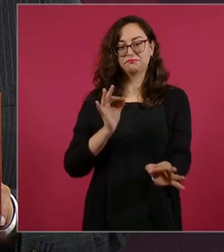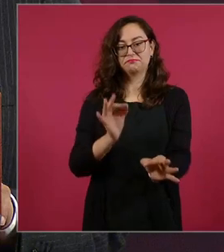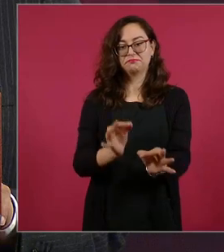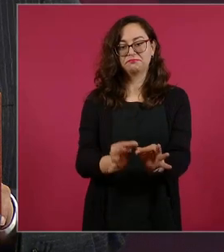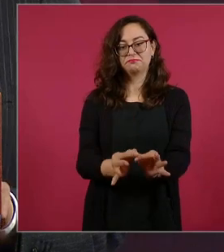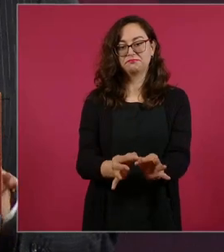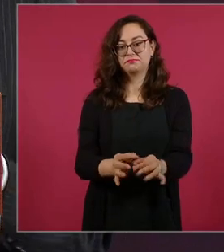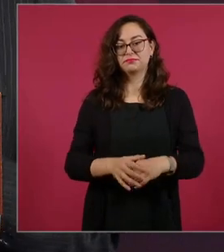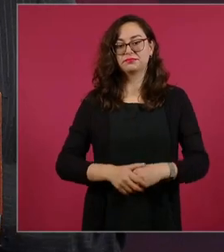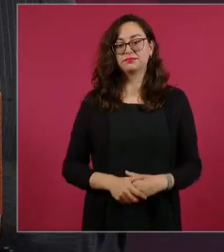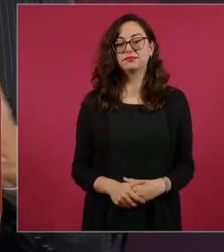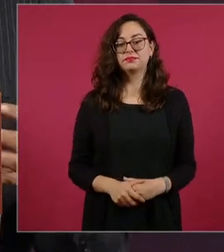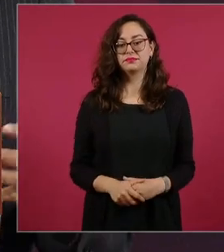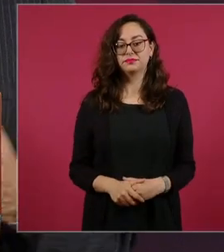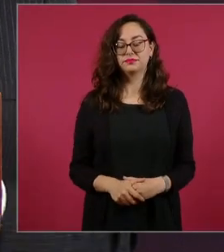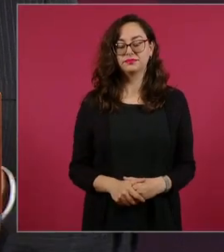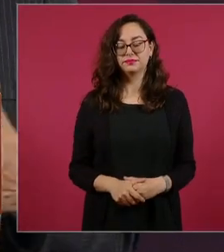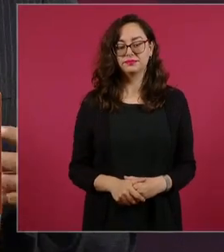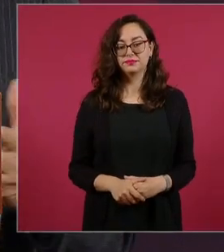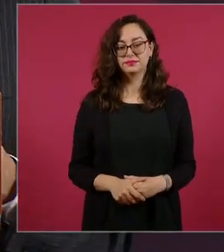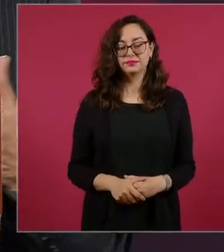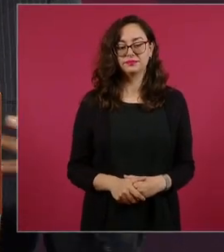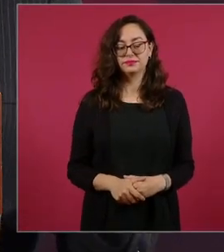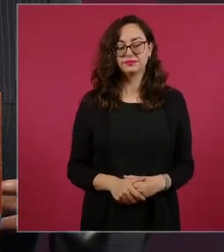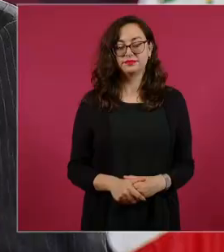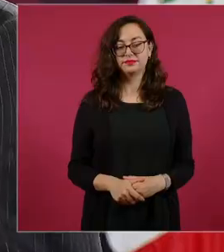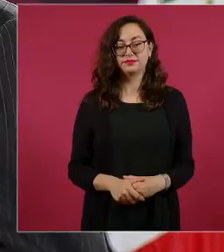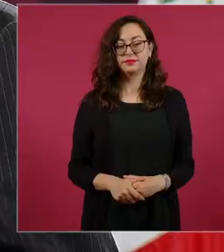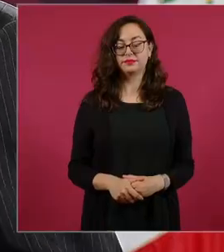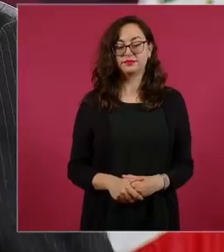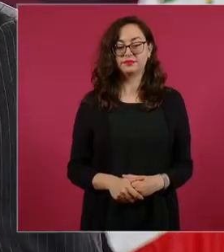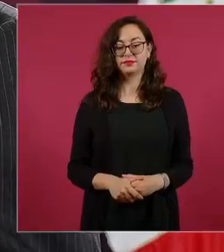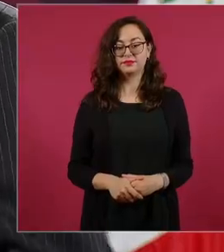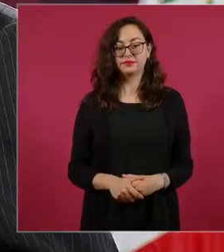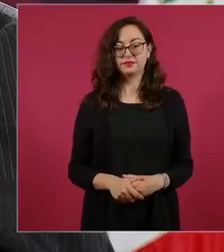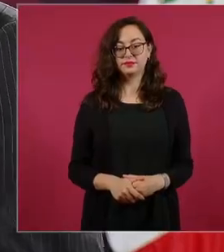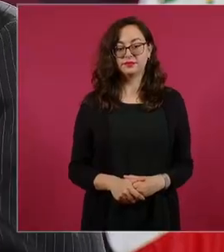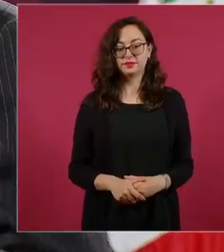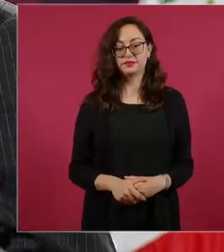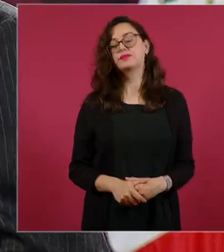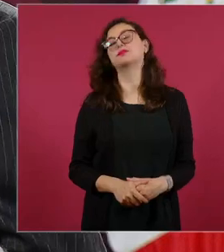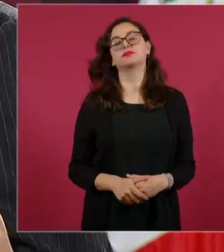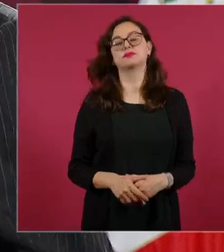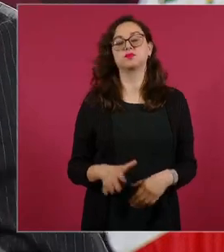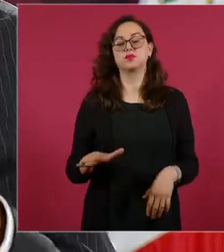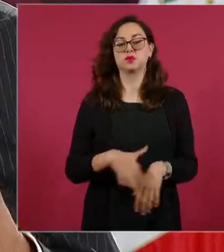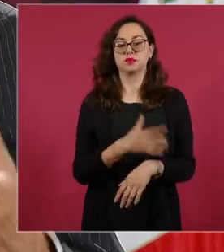Pero Porque Afortunadamente